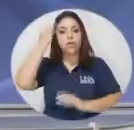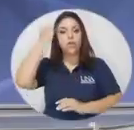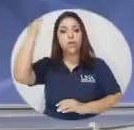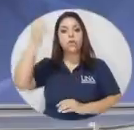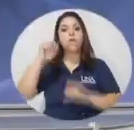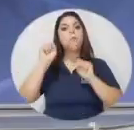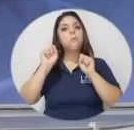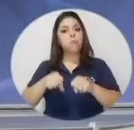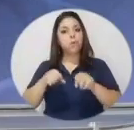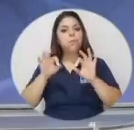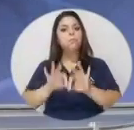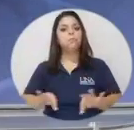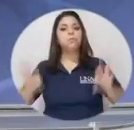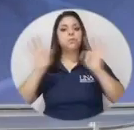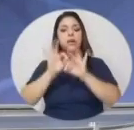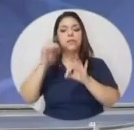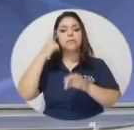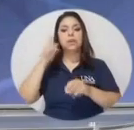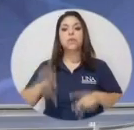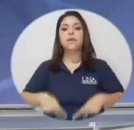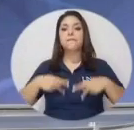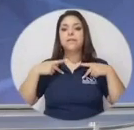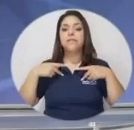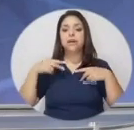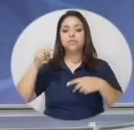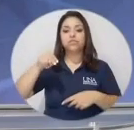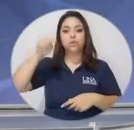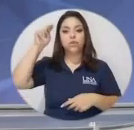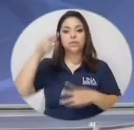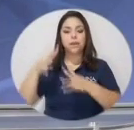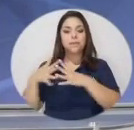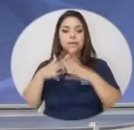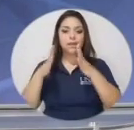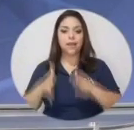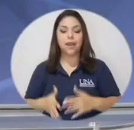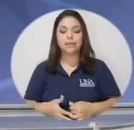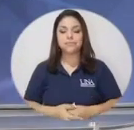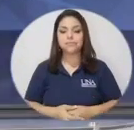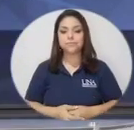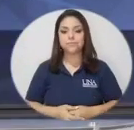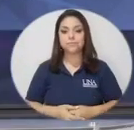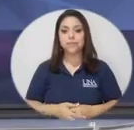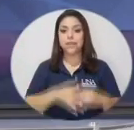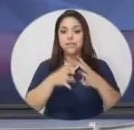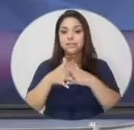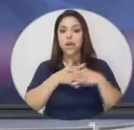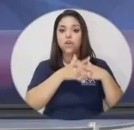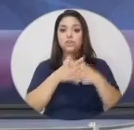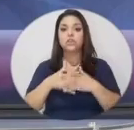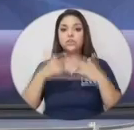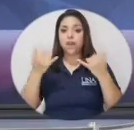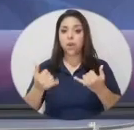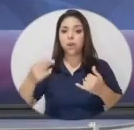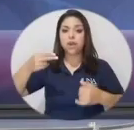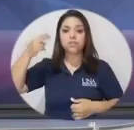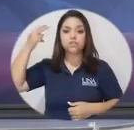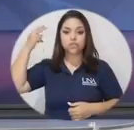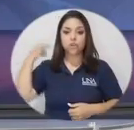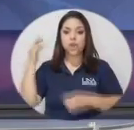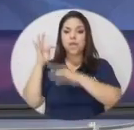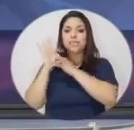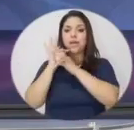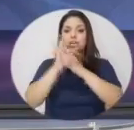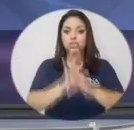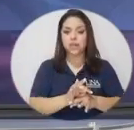norteamericana. La población de Estados Unidos llega a una elección con un panorama tradicional e